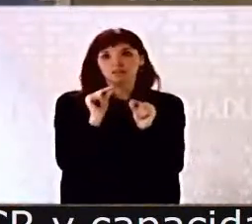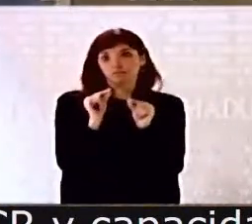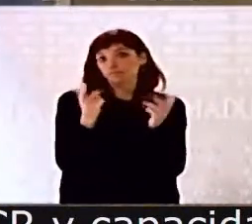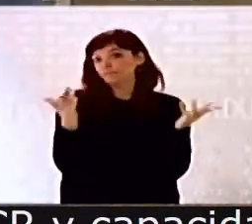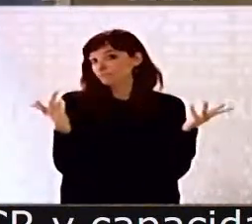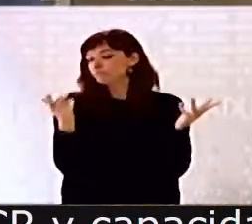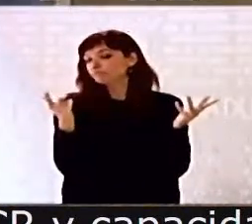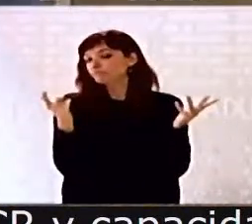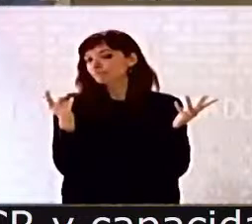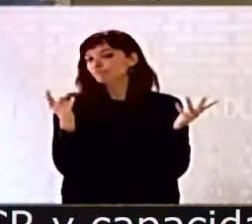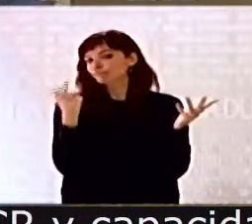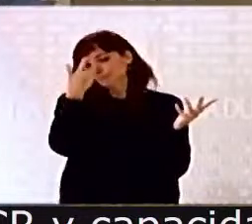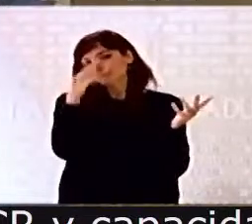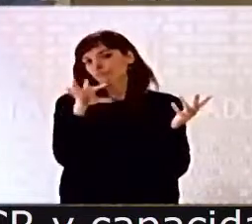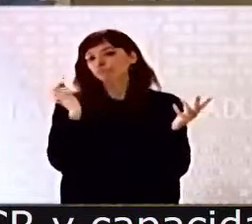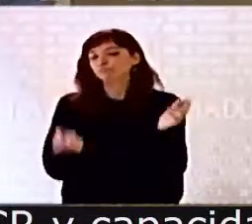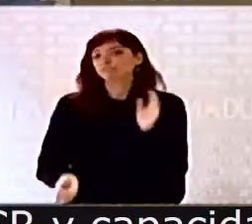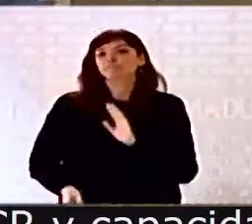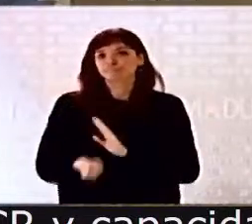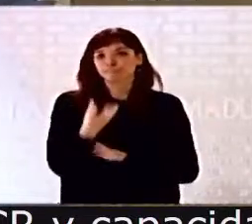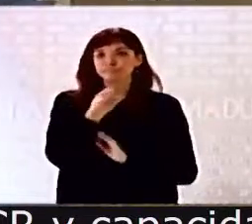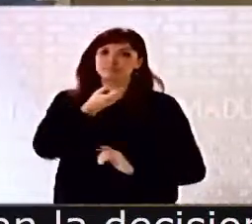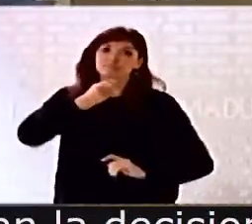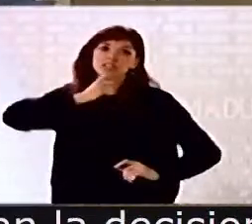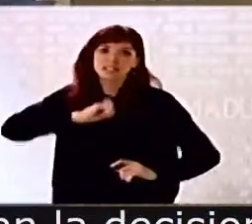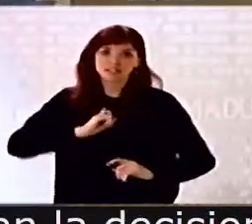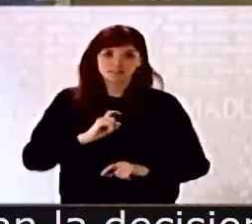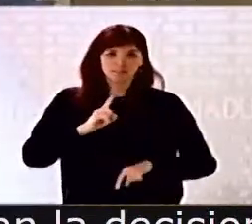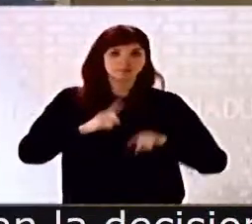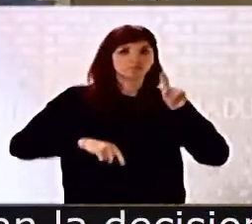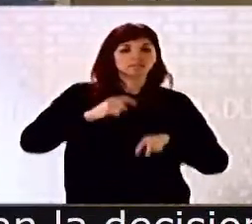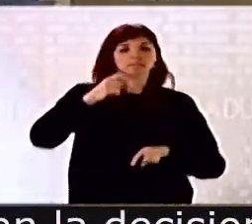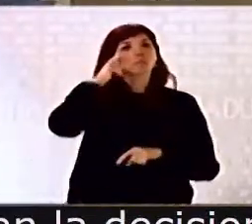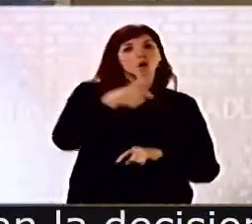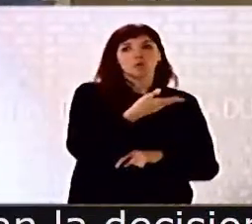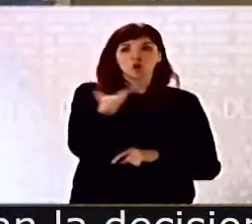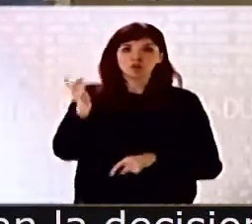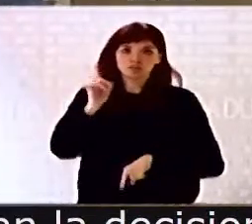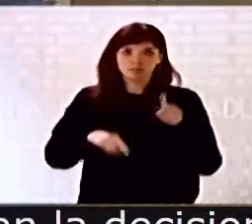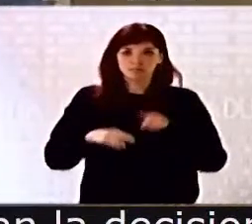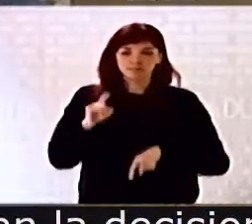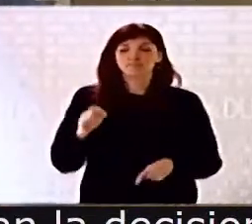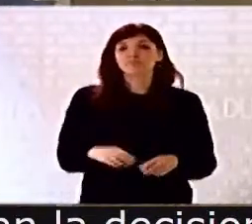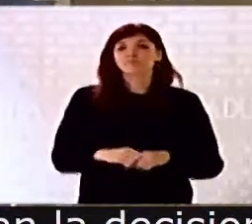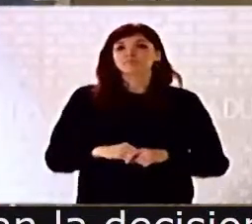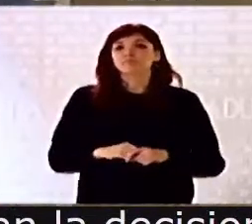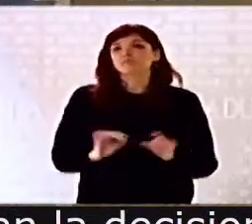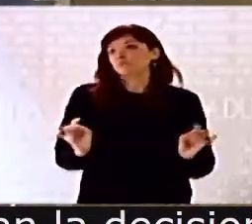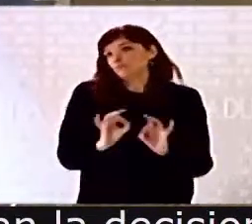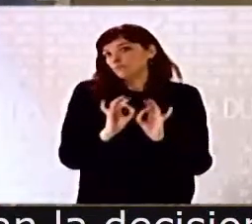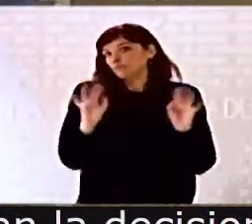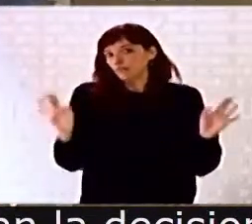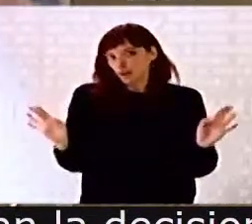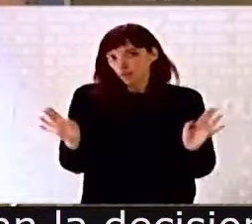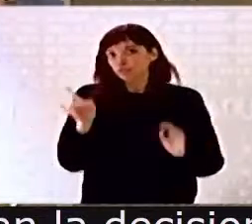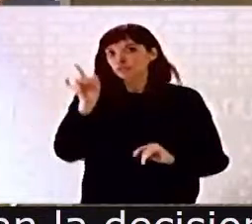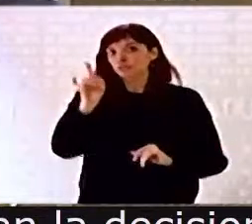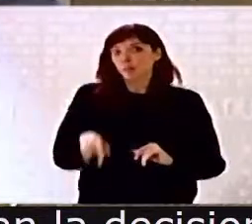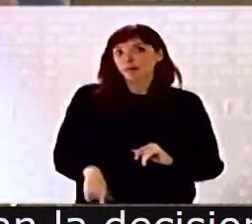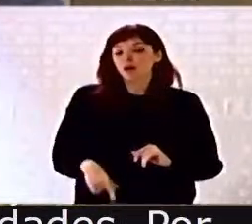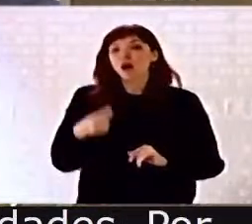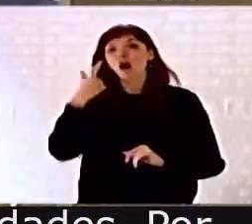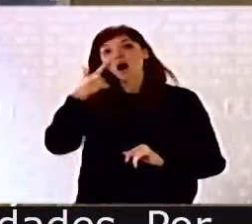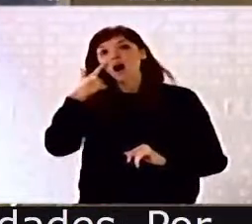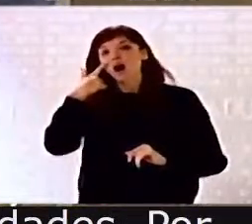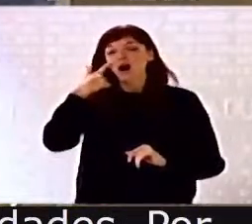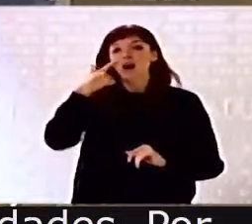qué es lo que les parece que debemos hacer con cada una de las localidades. Y, por supuesto, la trazabilidad